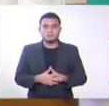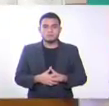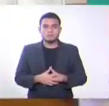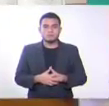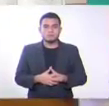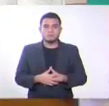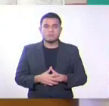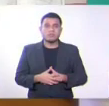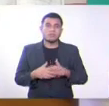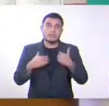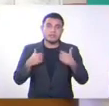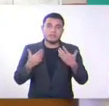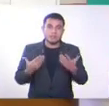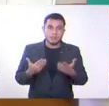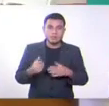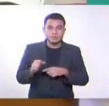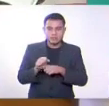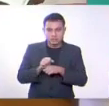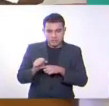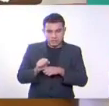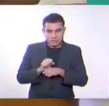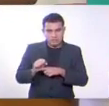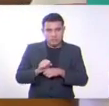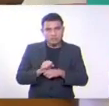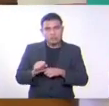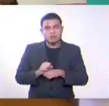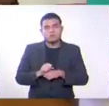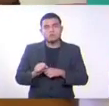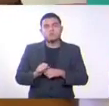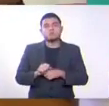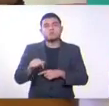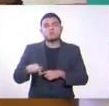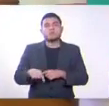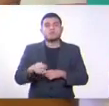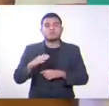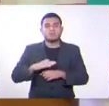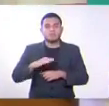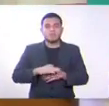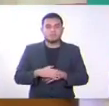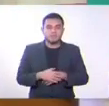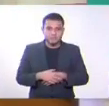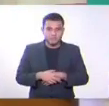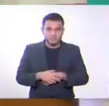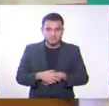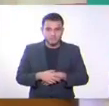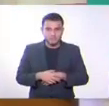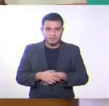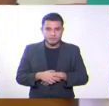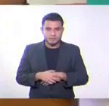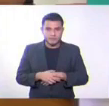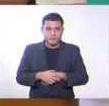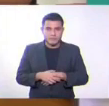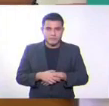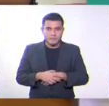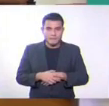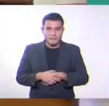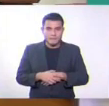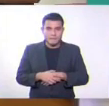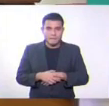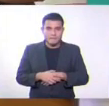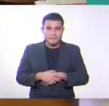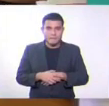Tenemos un trabajo largo esta tarde. Veamos, ¿de qué será el trabajo, Anita? Antes